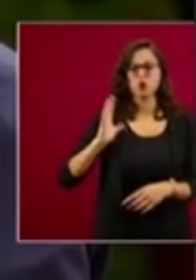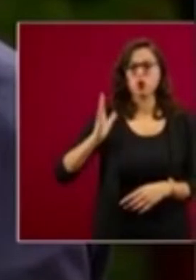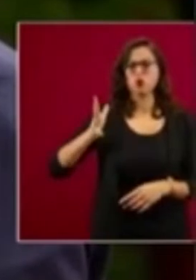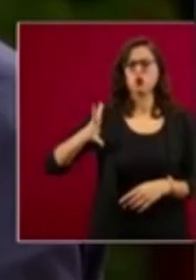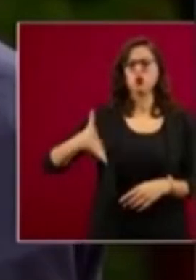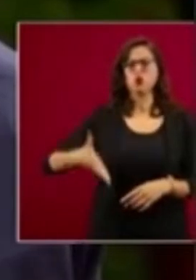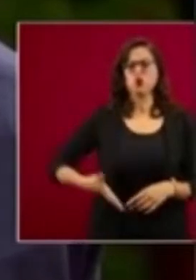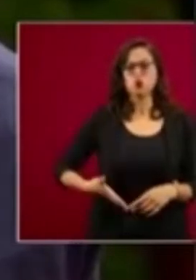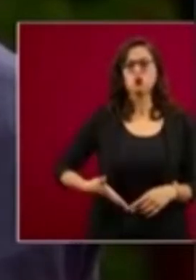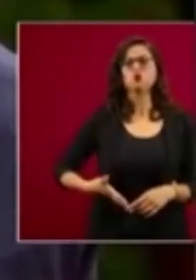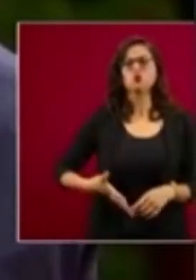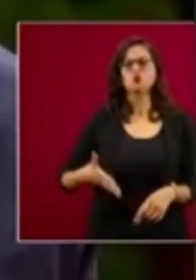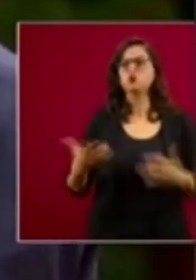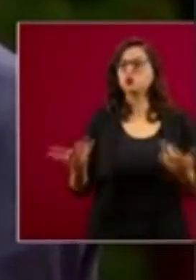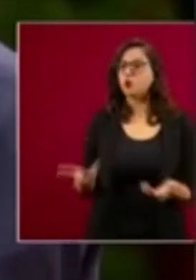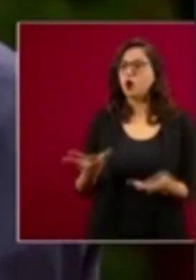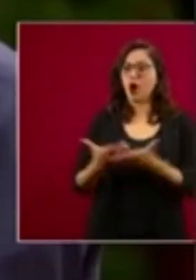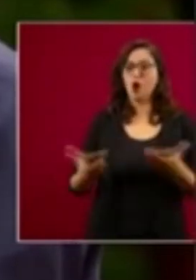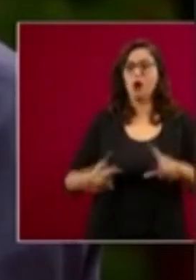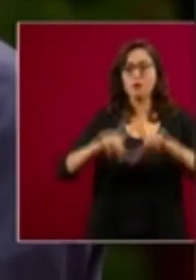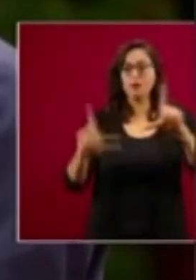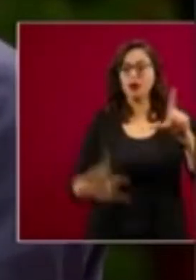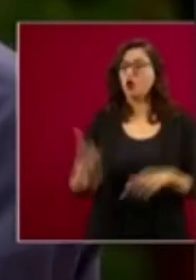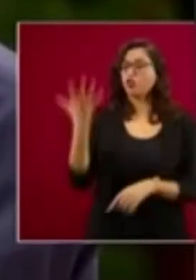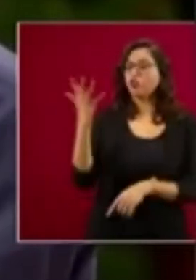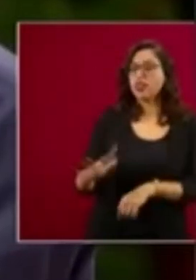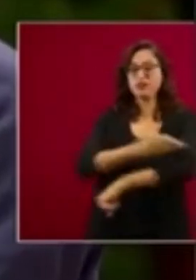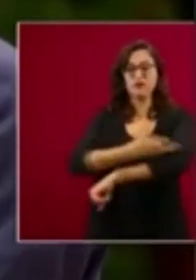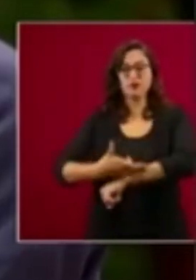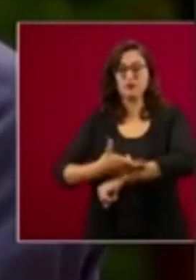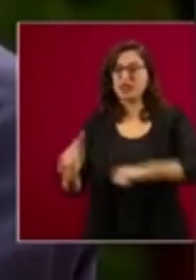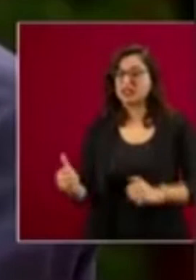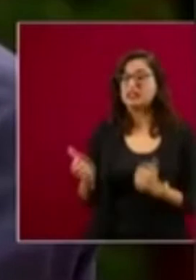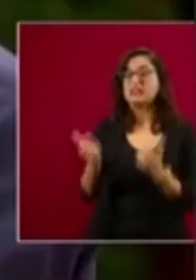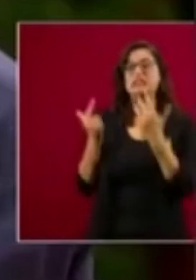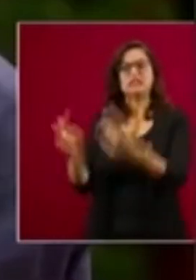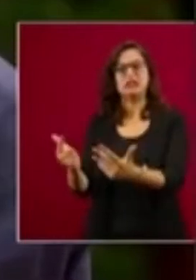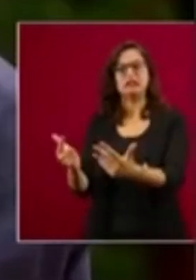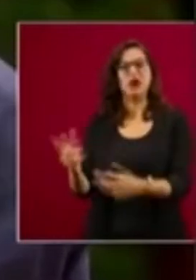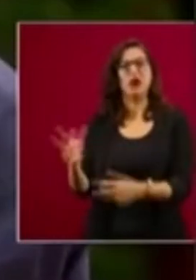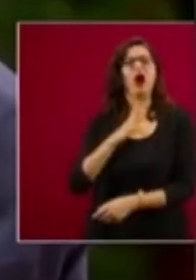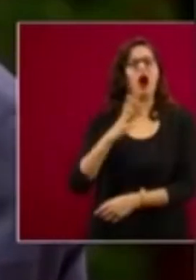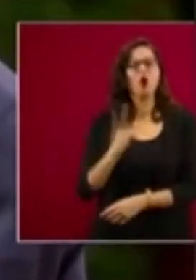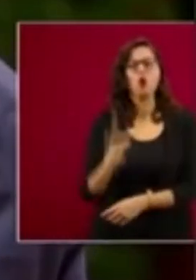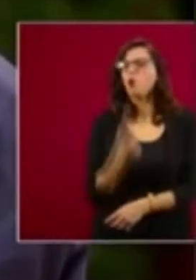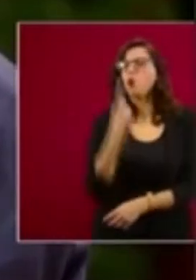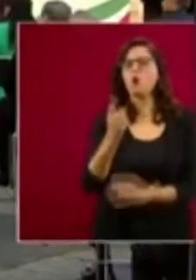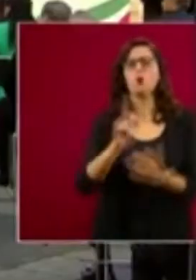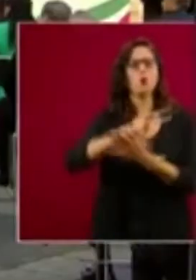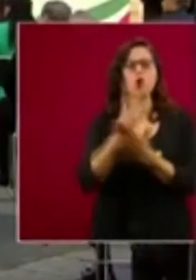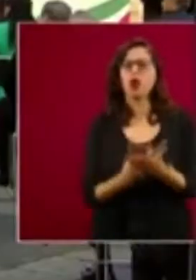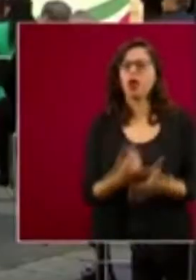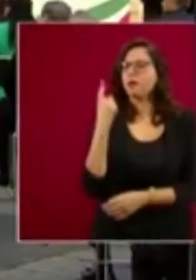hecho durante estos dos años. No se ve siquiera una estructura de gabinete en el que gobiernen y